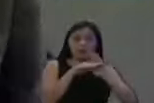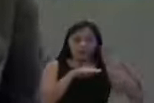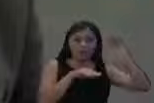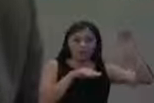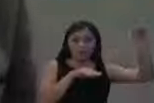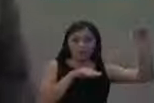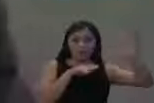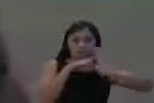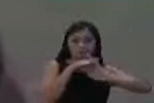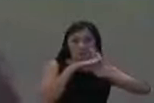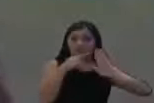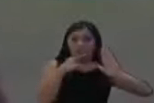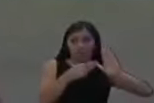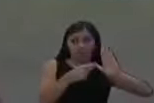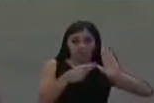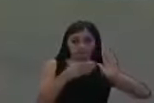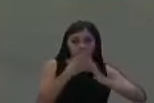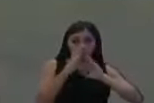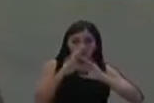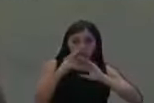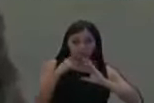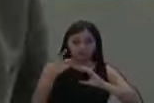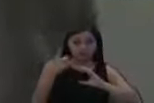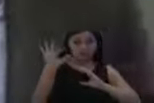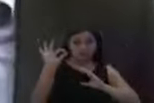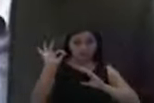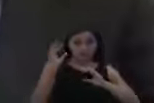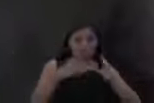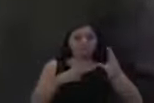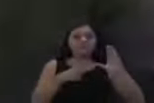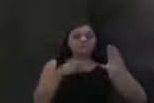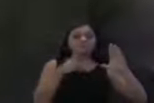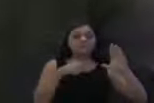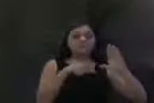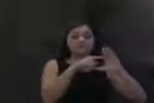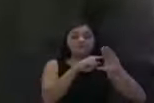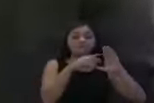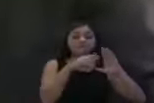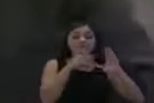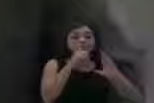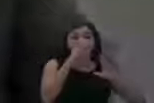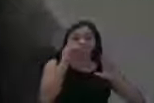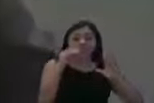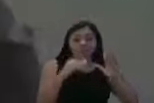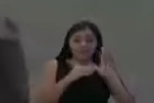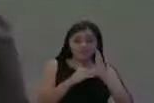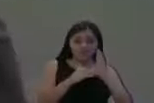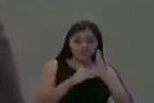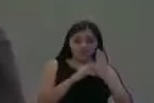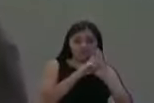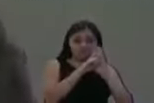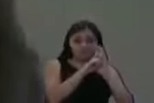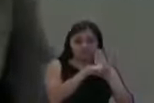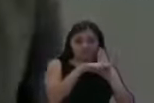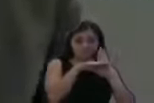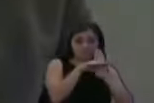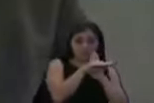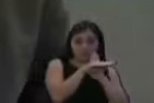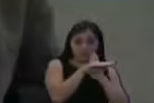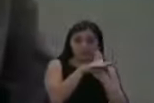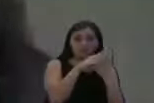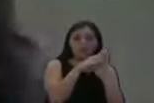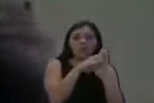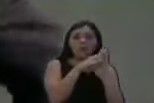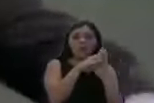verdad no les han dicho los medios de comunicación si ustedes ponen esos $1,000 en el banco ganarían 7.6 por en depósitos a